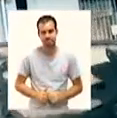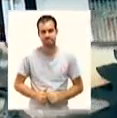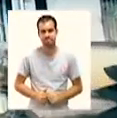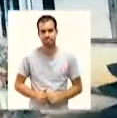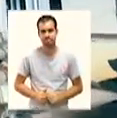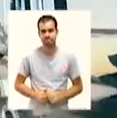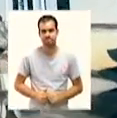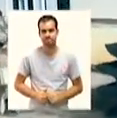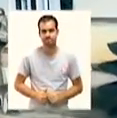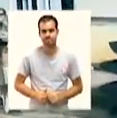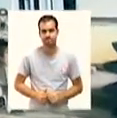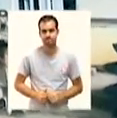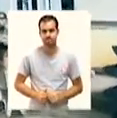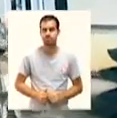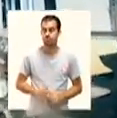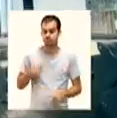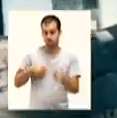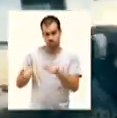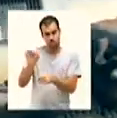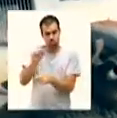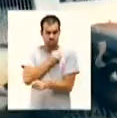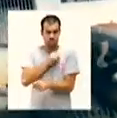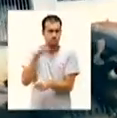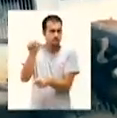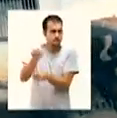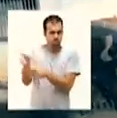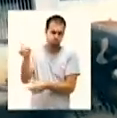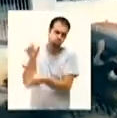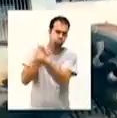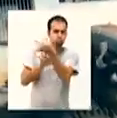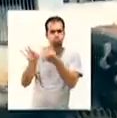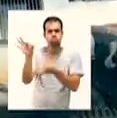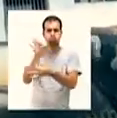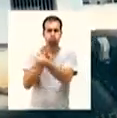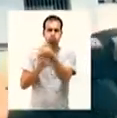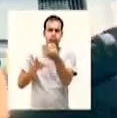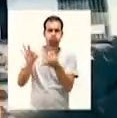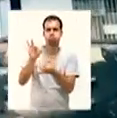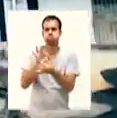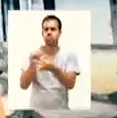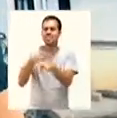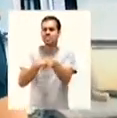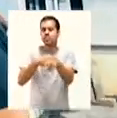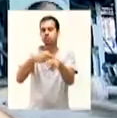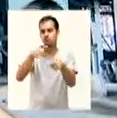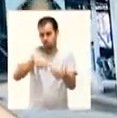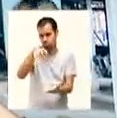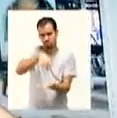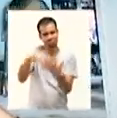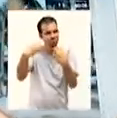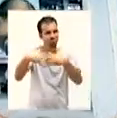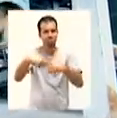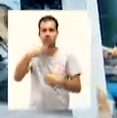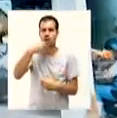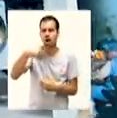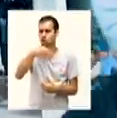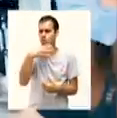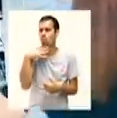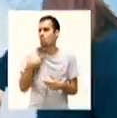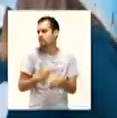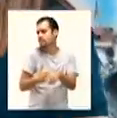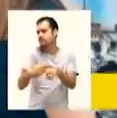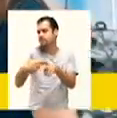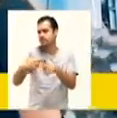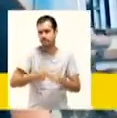mí me encantaría que comenzáramos la entrevista en la tarde de hoy conversando un poco acerca de la historia del Central. Es un Central que lleva